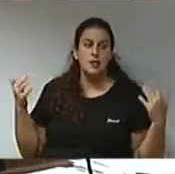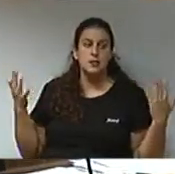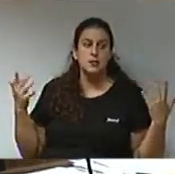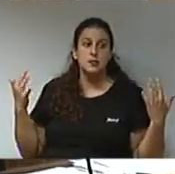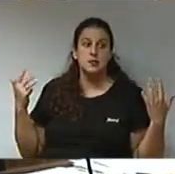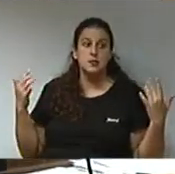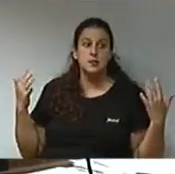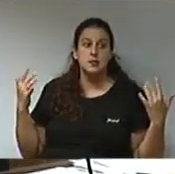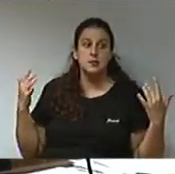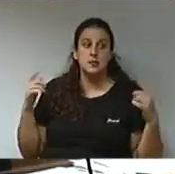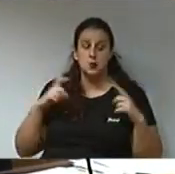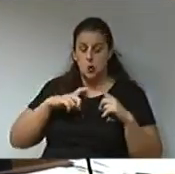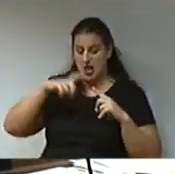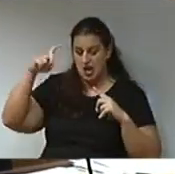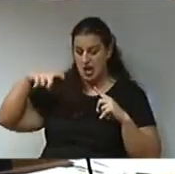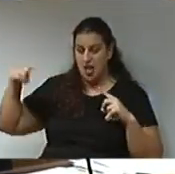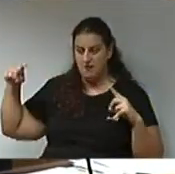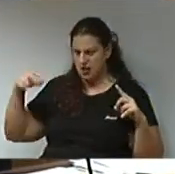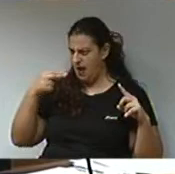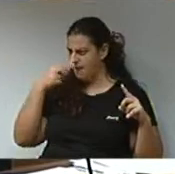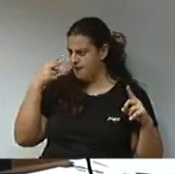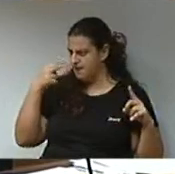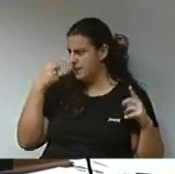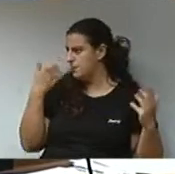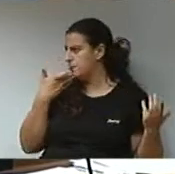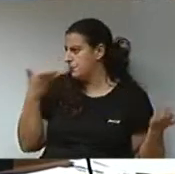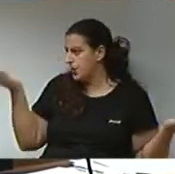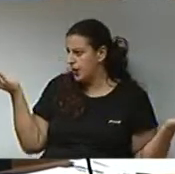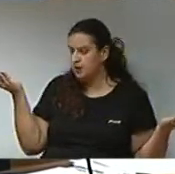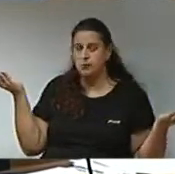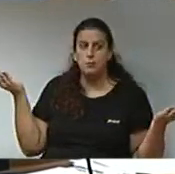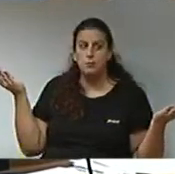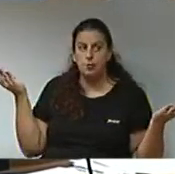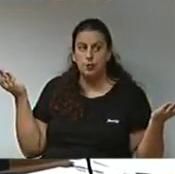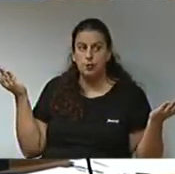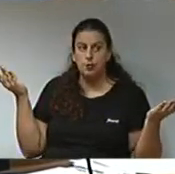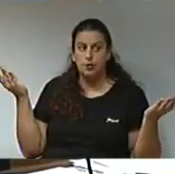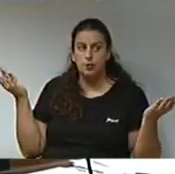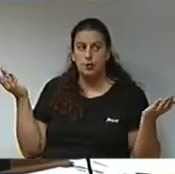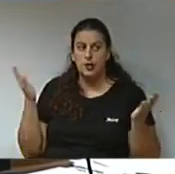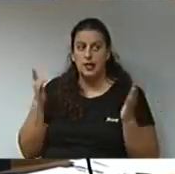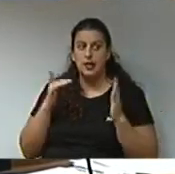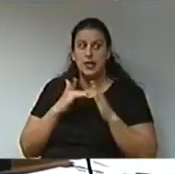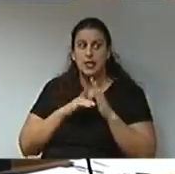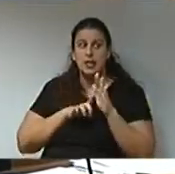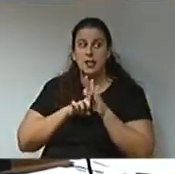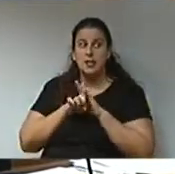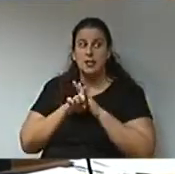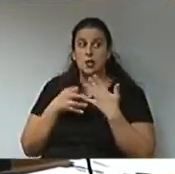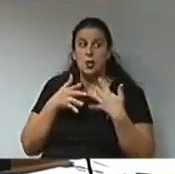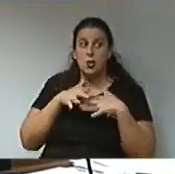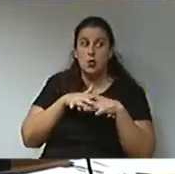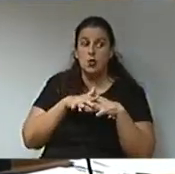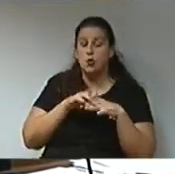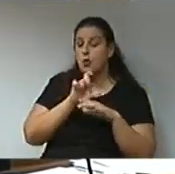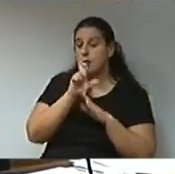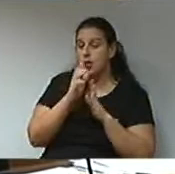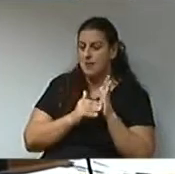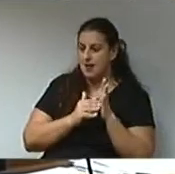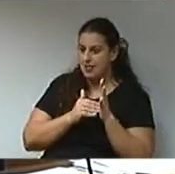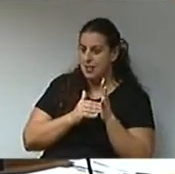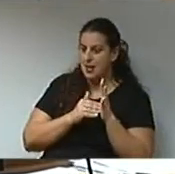es una gráfica bastante interesante, ¿no? Por ejemplo, cómo se ha producido el nivel de convergencia de la Comunidad